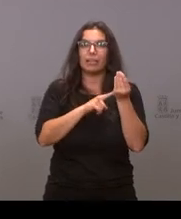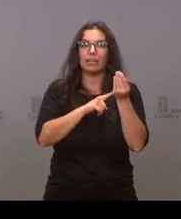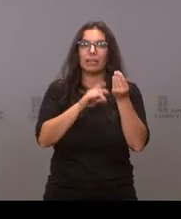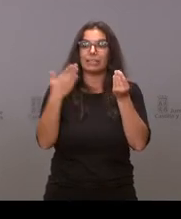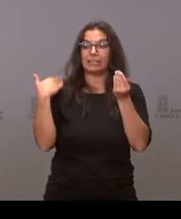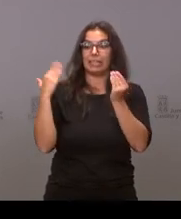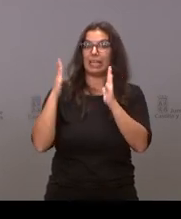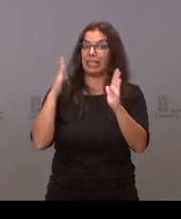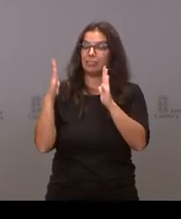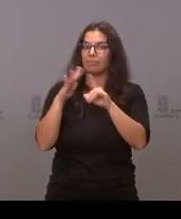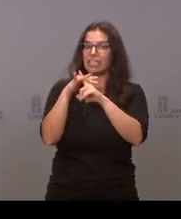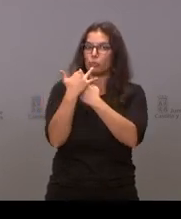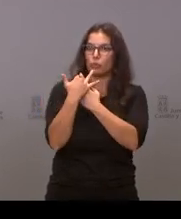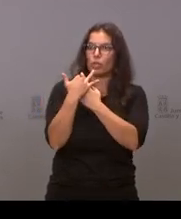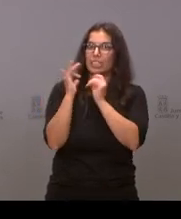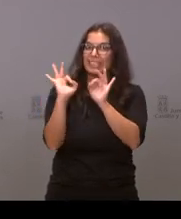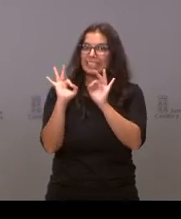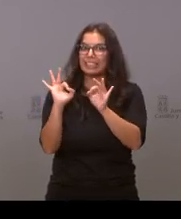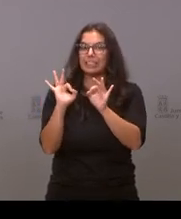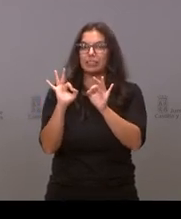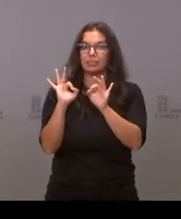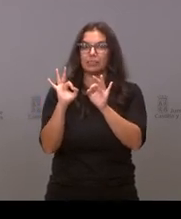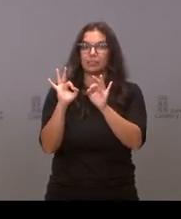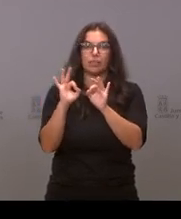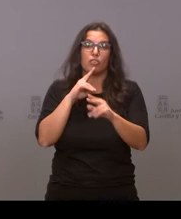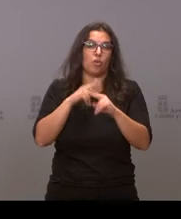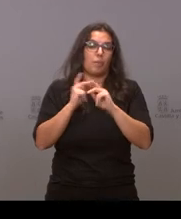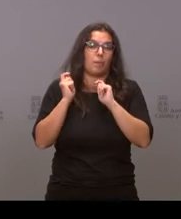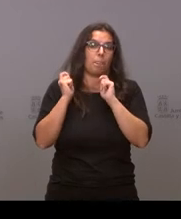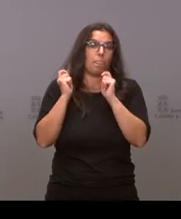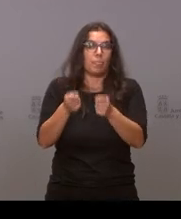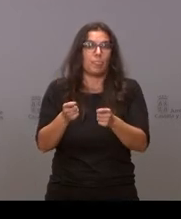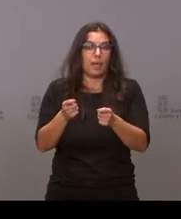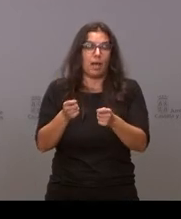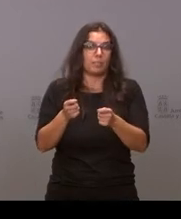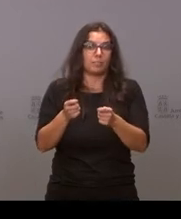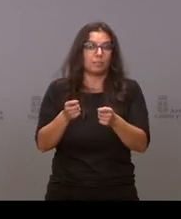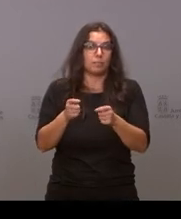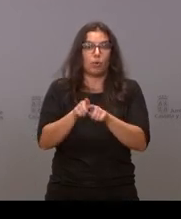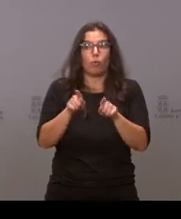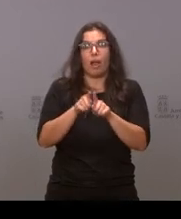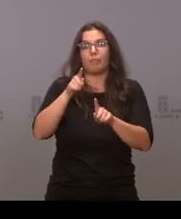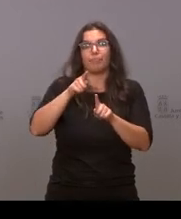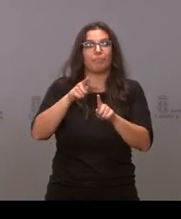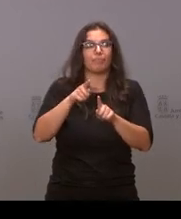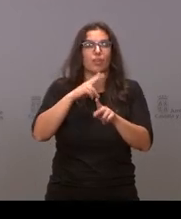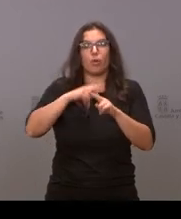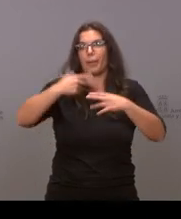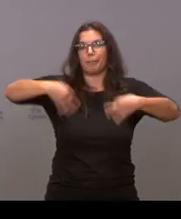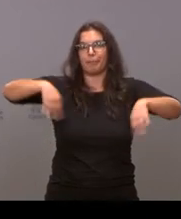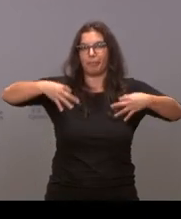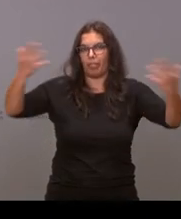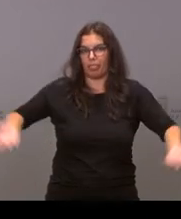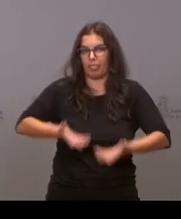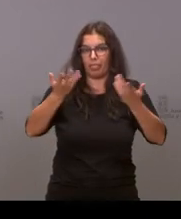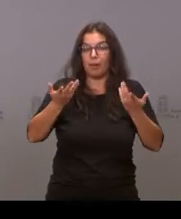momento en unas determinadas circunstancias que se le dio esa denominación más bien de uso popular en lo que estamos hablando es en